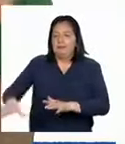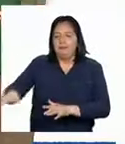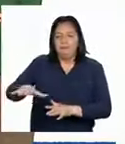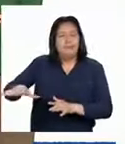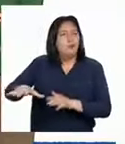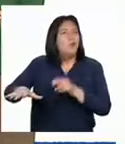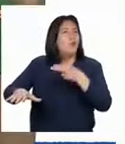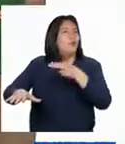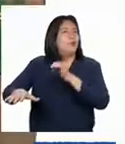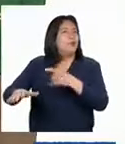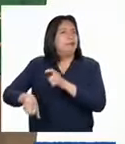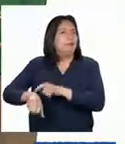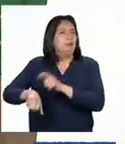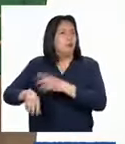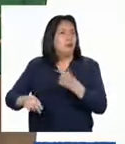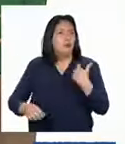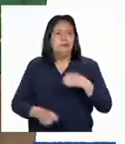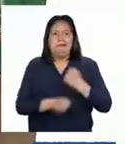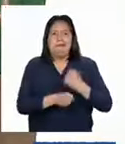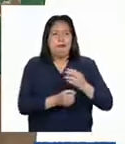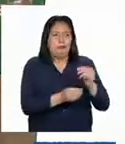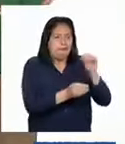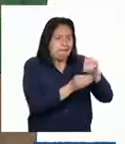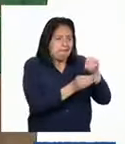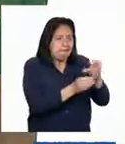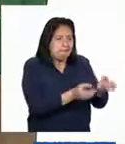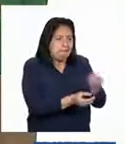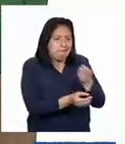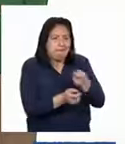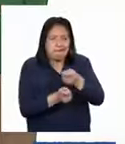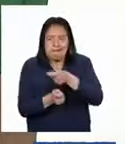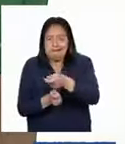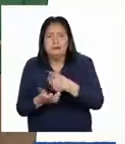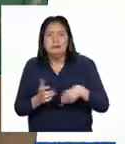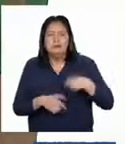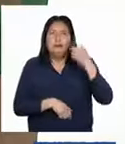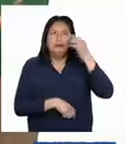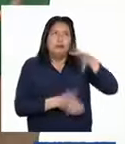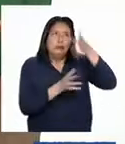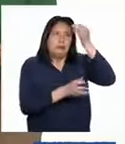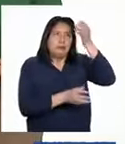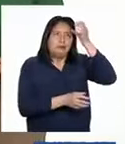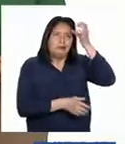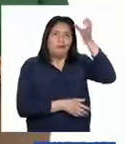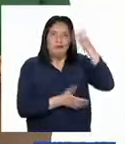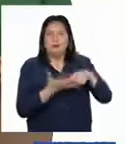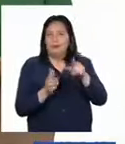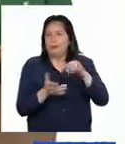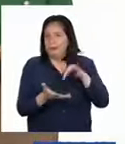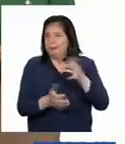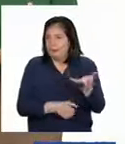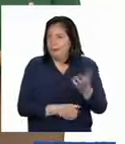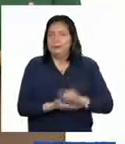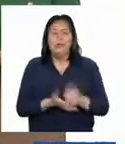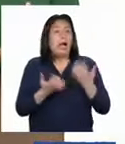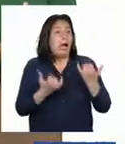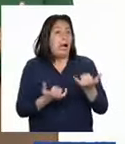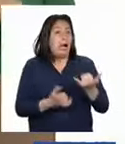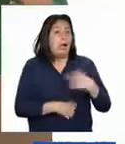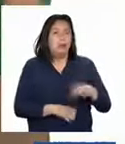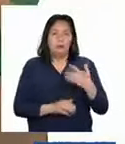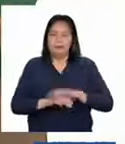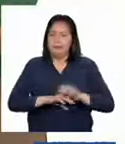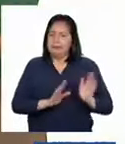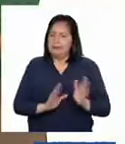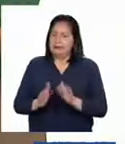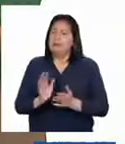en tiempo récord, trabajando con sus ahorros y con todo el conocimiento científico que tenía por sus estudios. Ahora, él